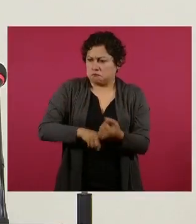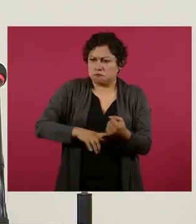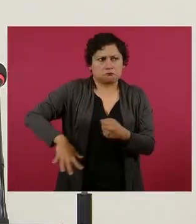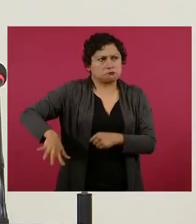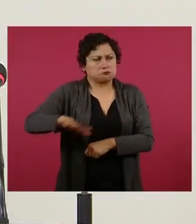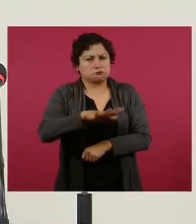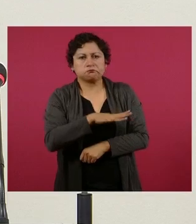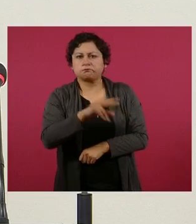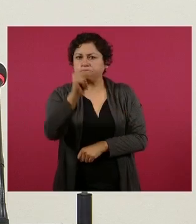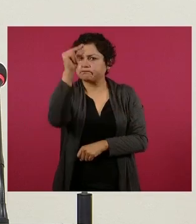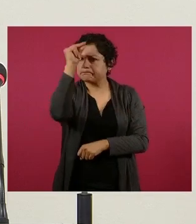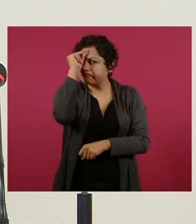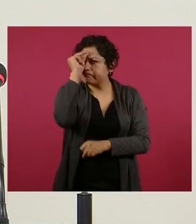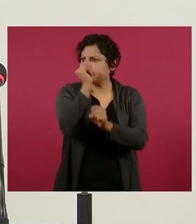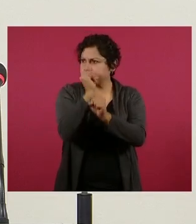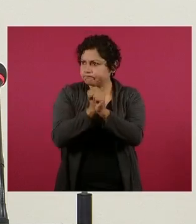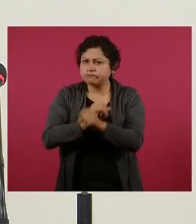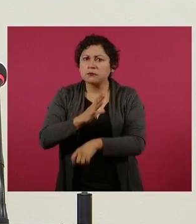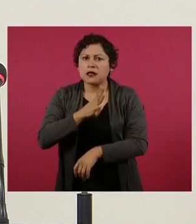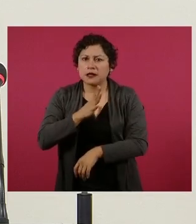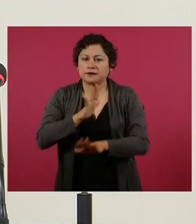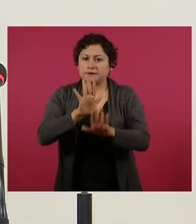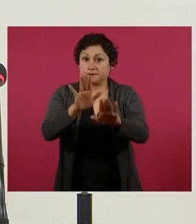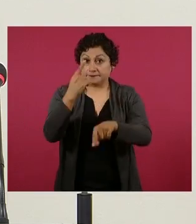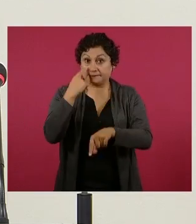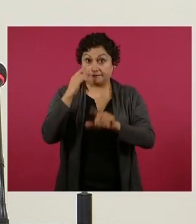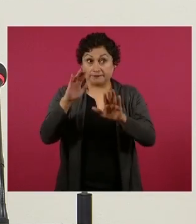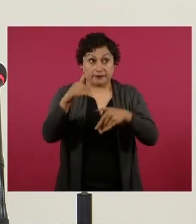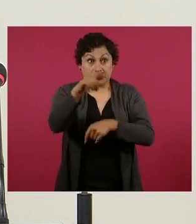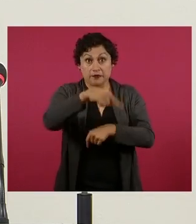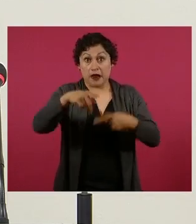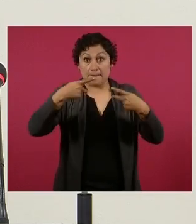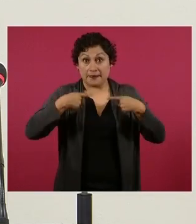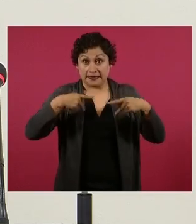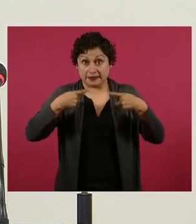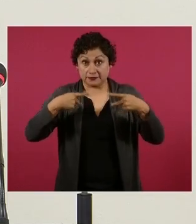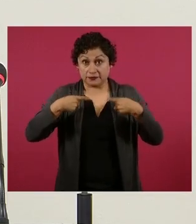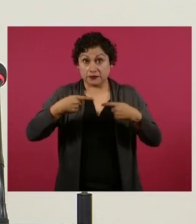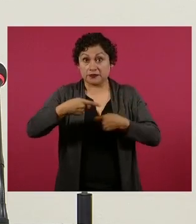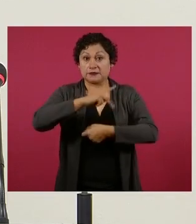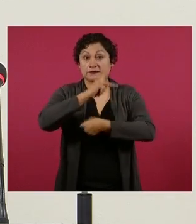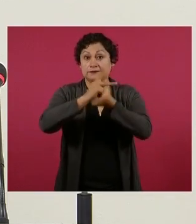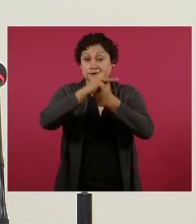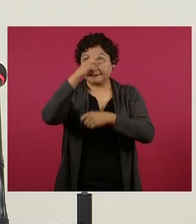Vienen aquí la gente del pueblo, que es muy inteligente. El pueblo es muy inteligente